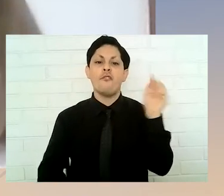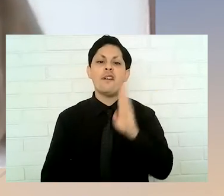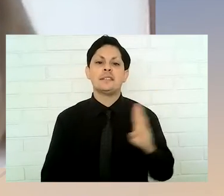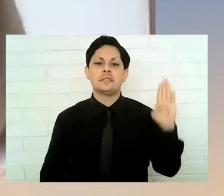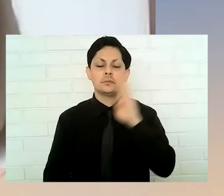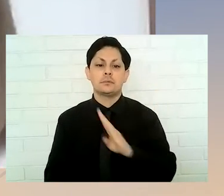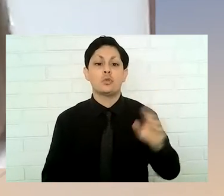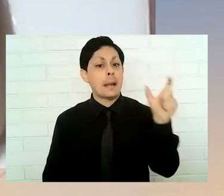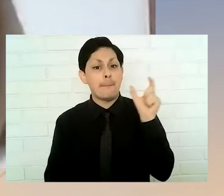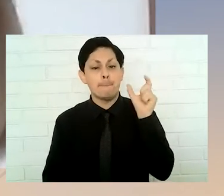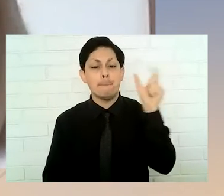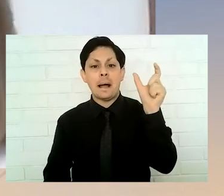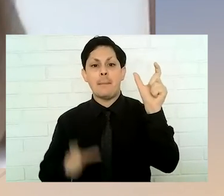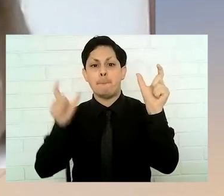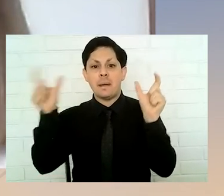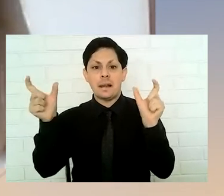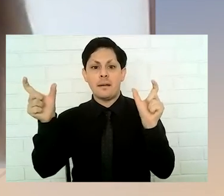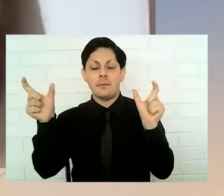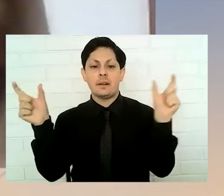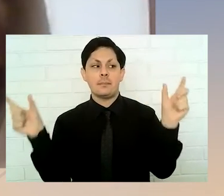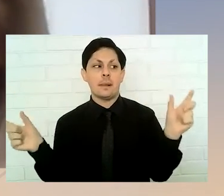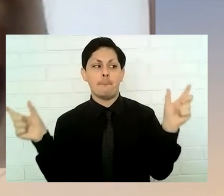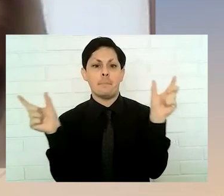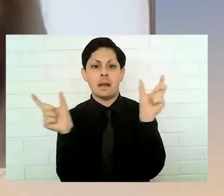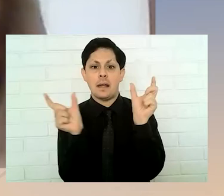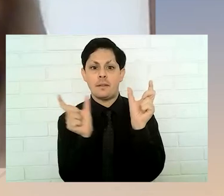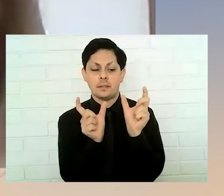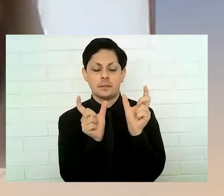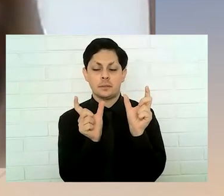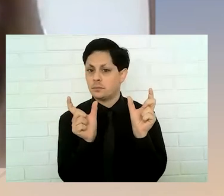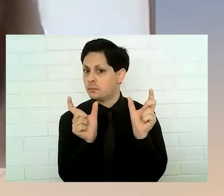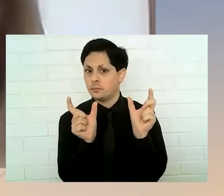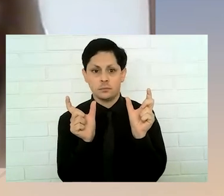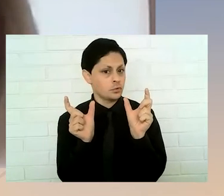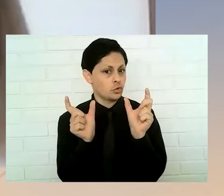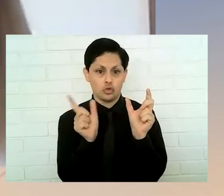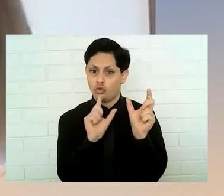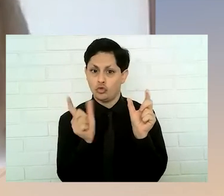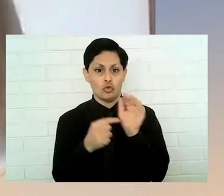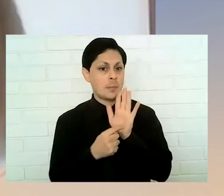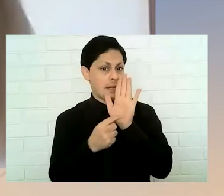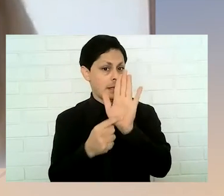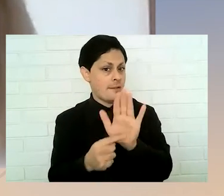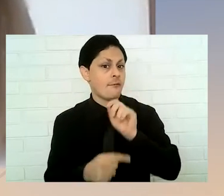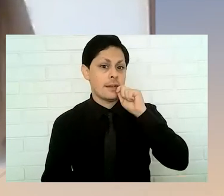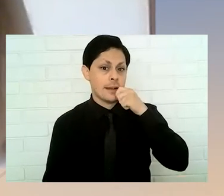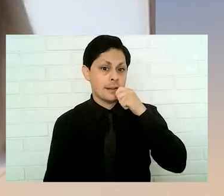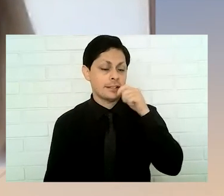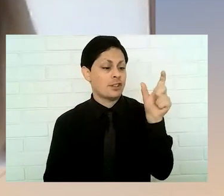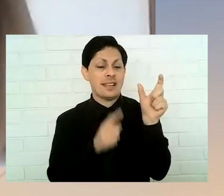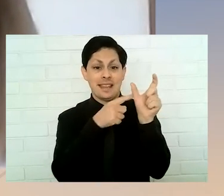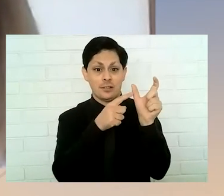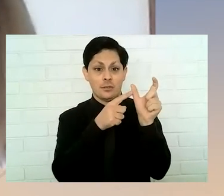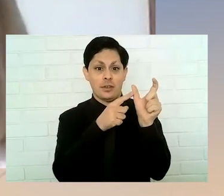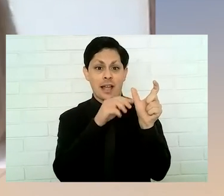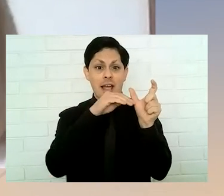las palabras no revelan significado, sino que ocultan